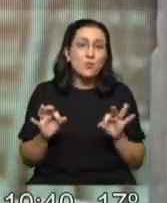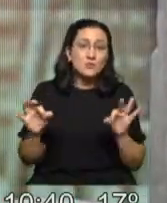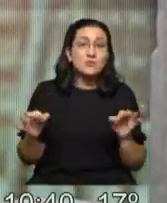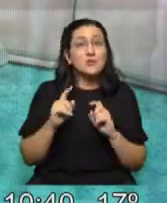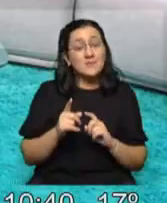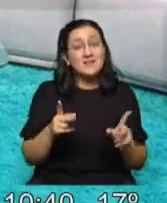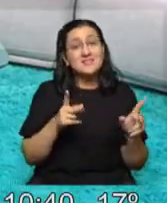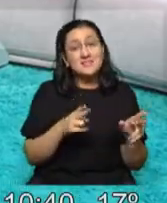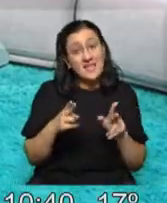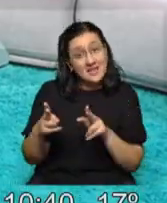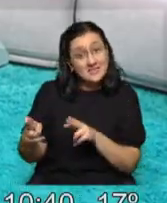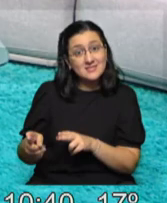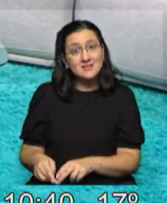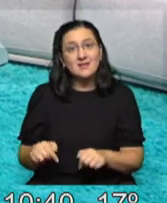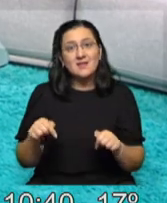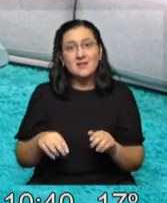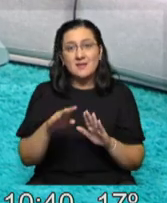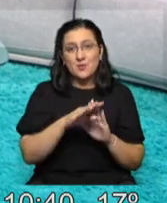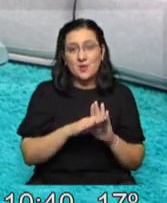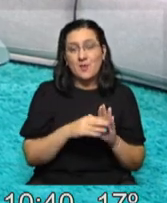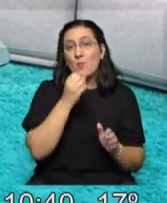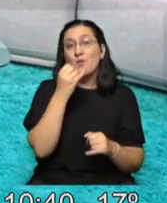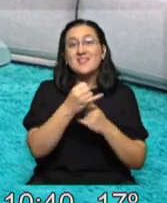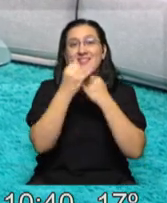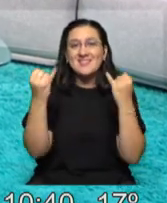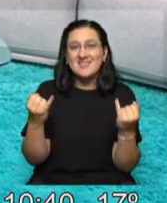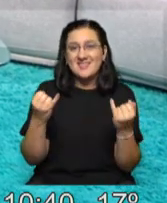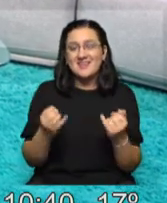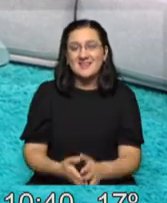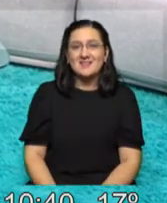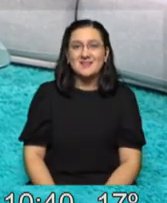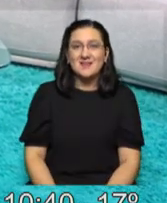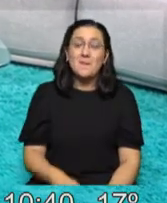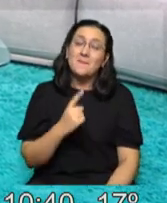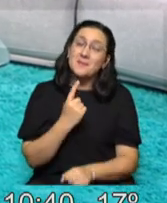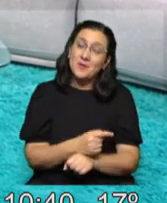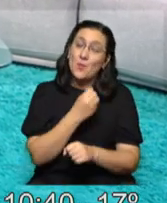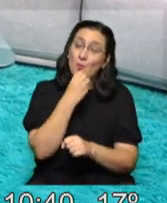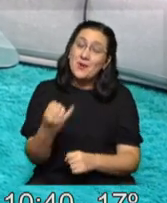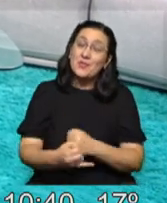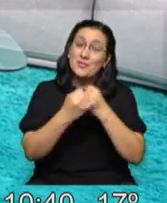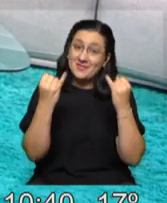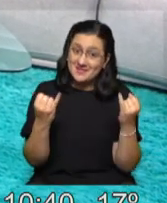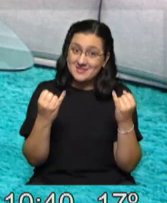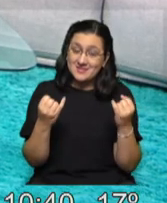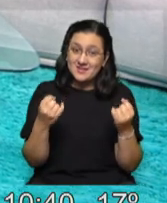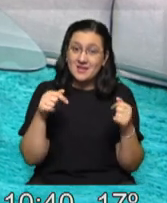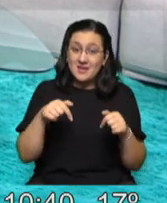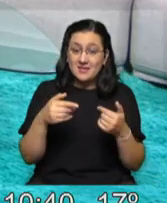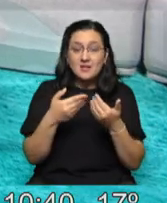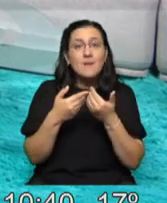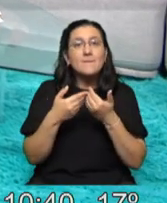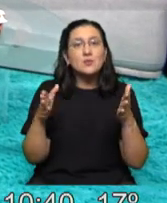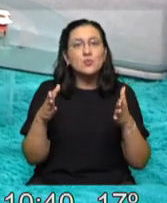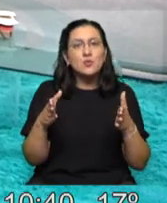series. Pero este programa, buen día. Buen día. Como decía el relator, ante todo, buenos días. Tiene apertura este espacio, es un